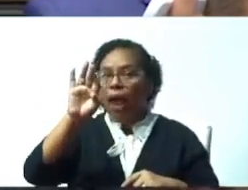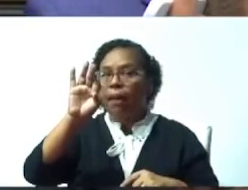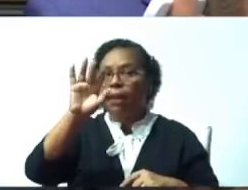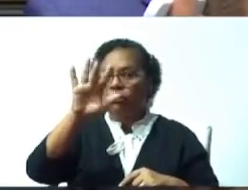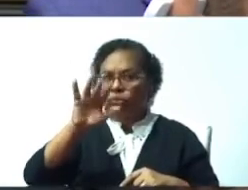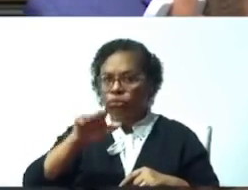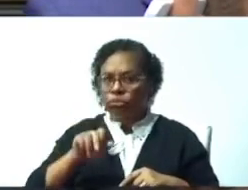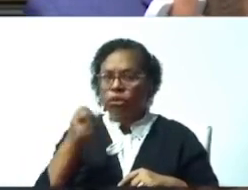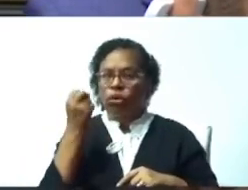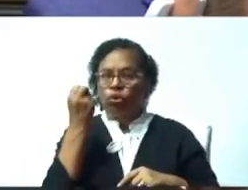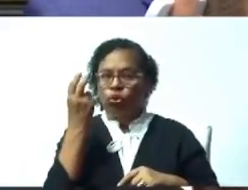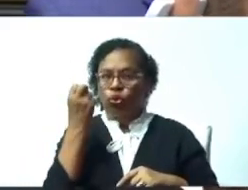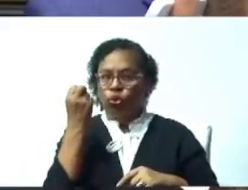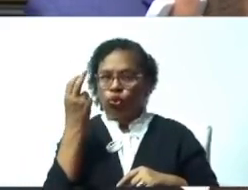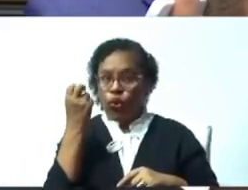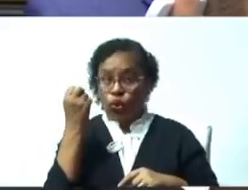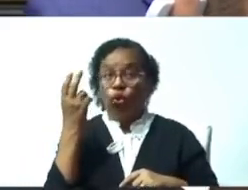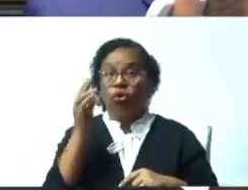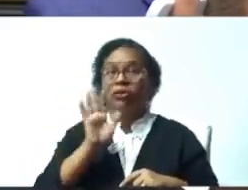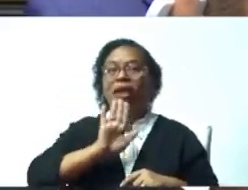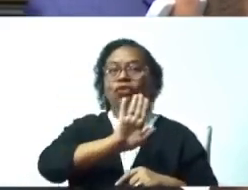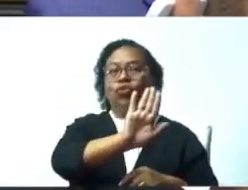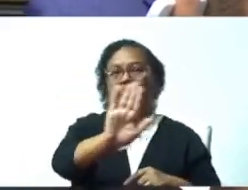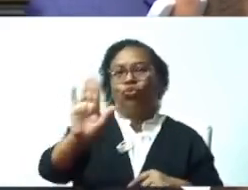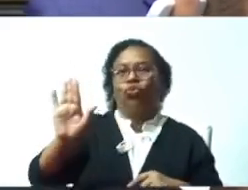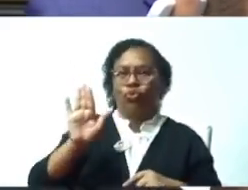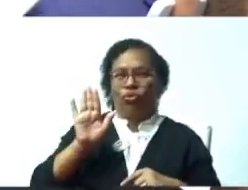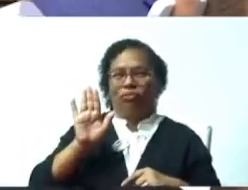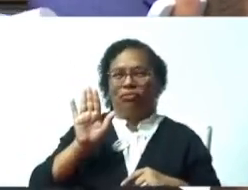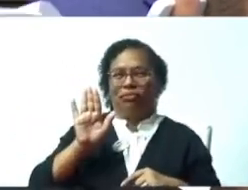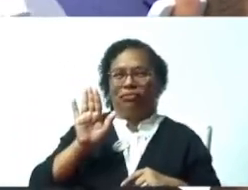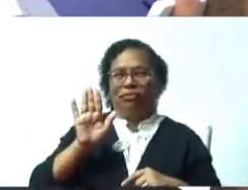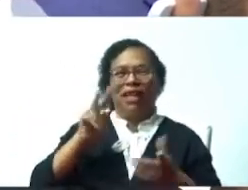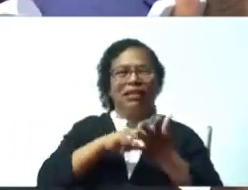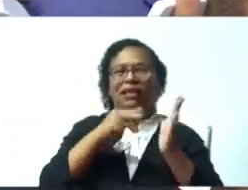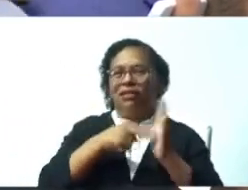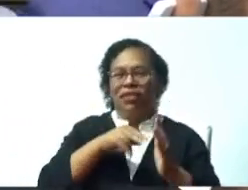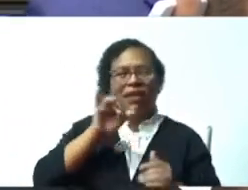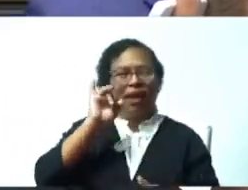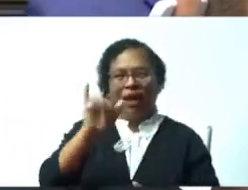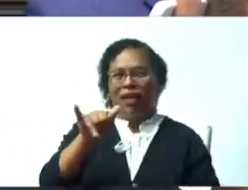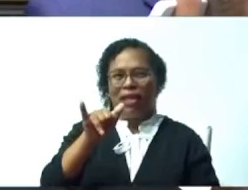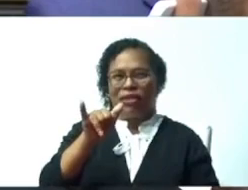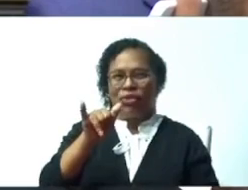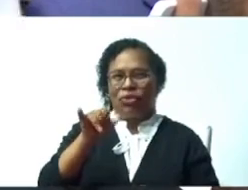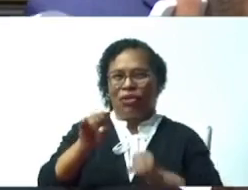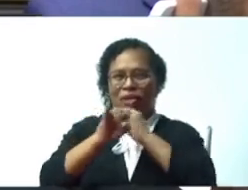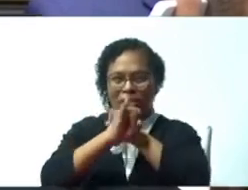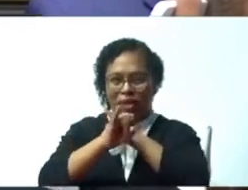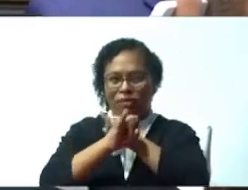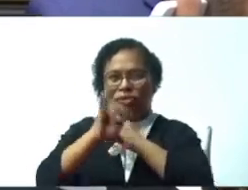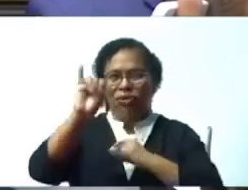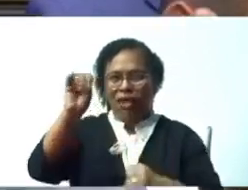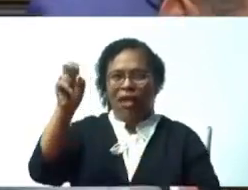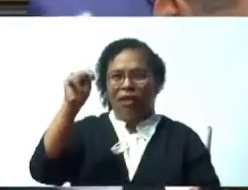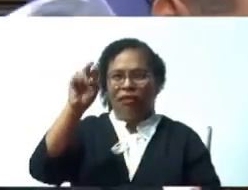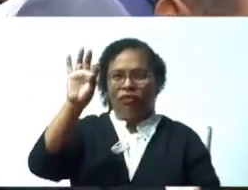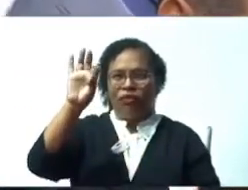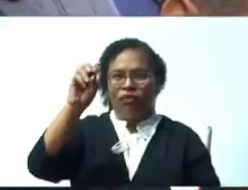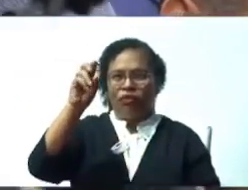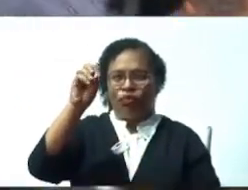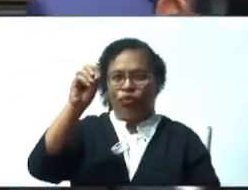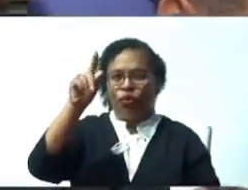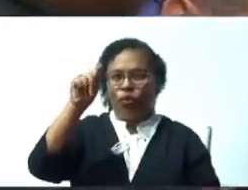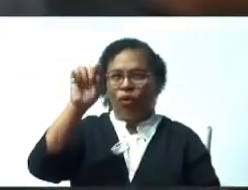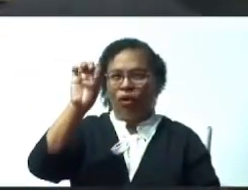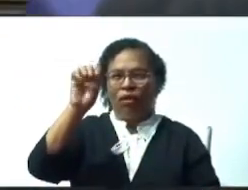los dueños de ese local, no el Infotet. Sean ustedes los jurados. Aquí está formado por toda la Junta de Vecinos, todos los ciudadanos, más